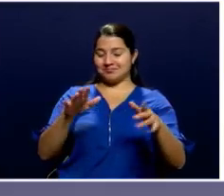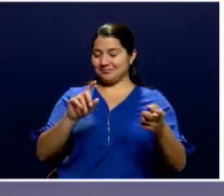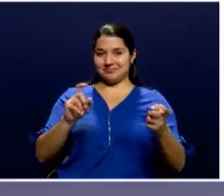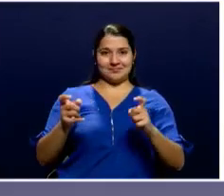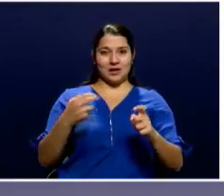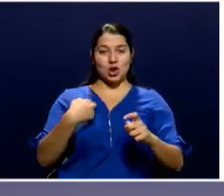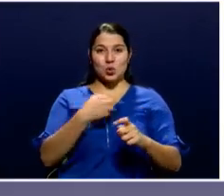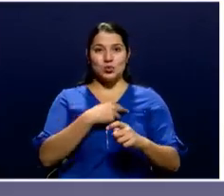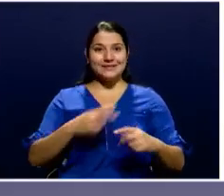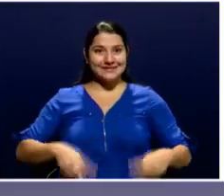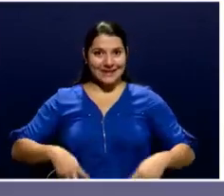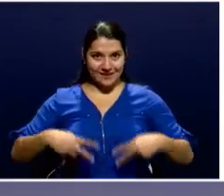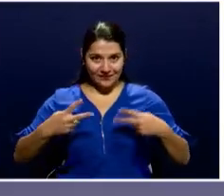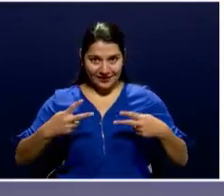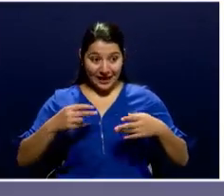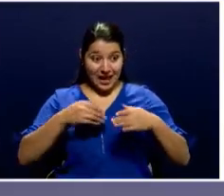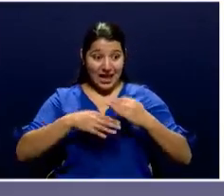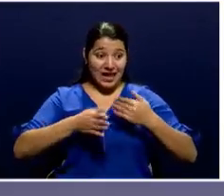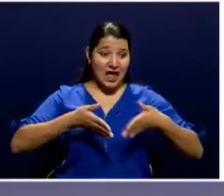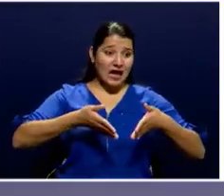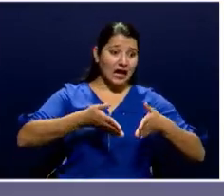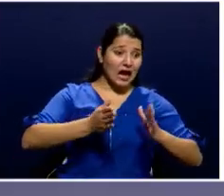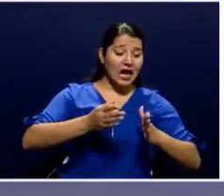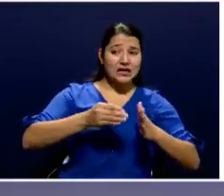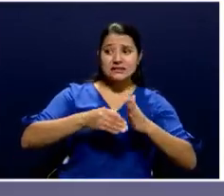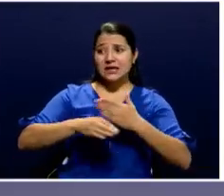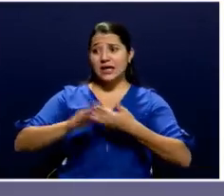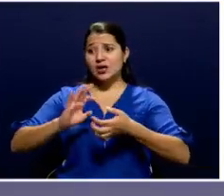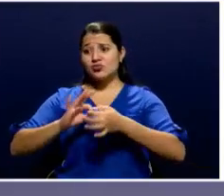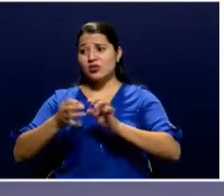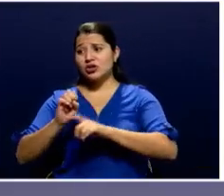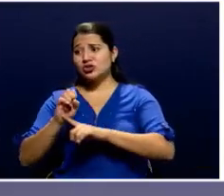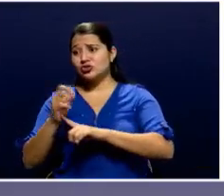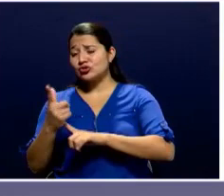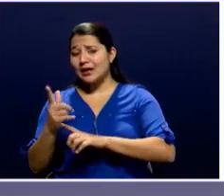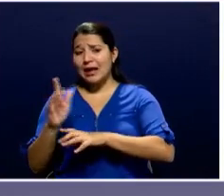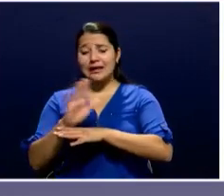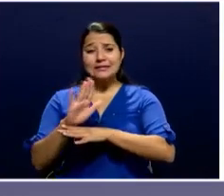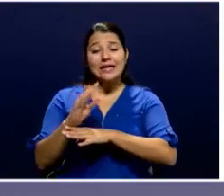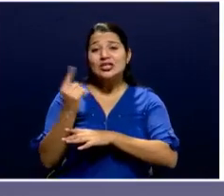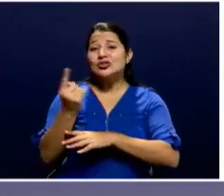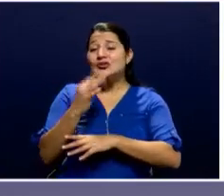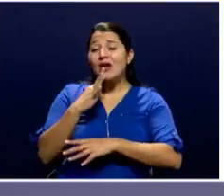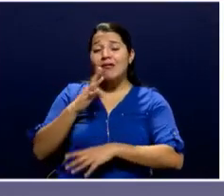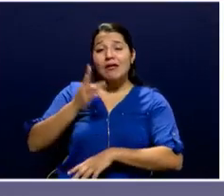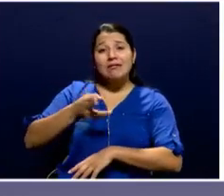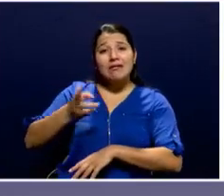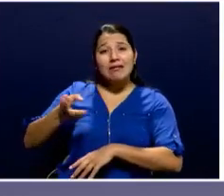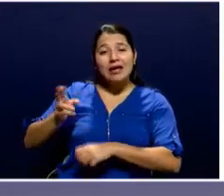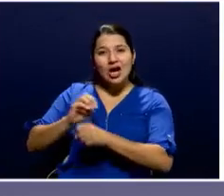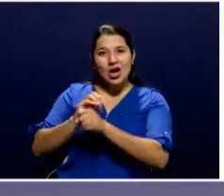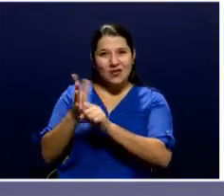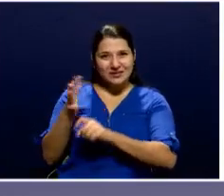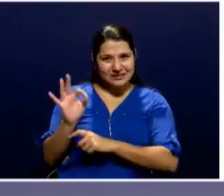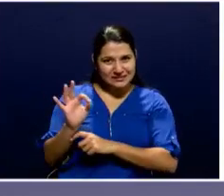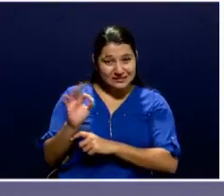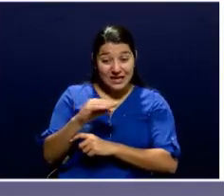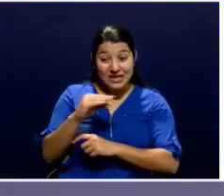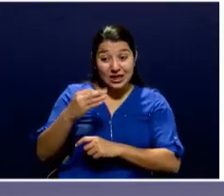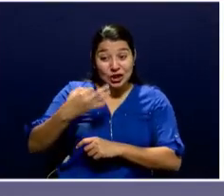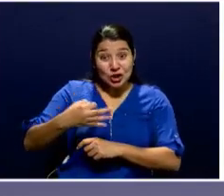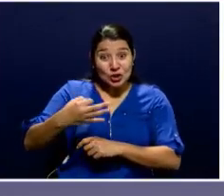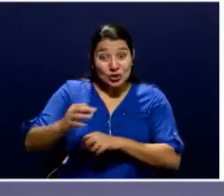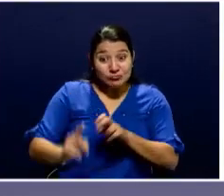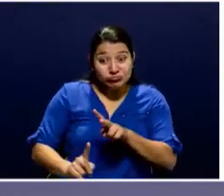y en los medios solo hablamos de eso. Y conforme pasan los días, surgen nuevos datos y nuevas